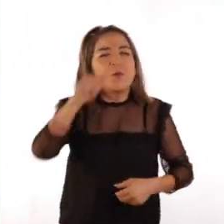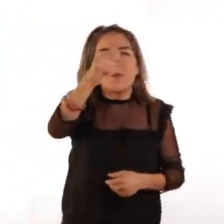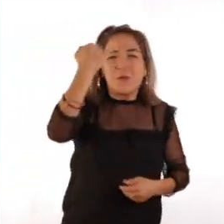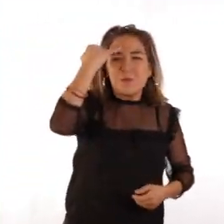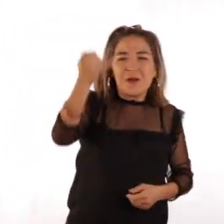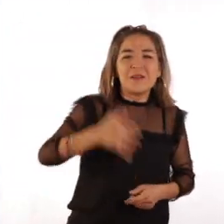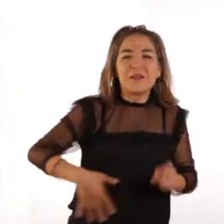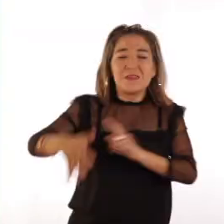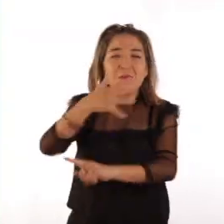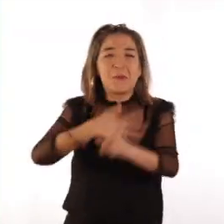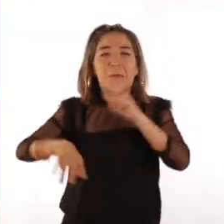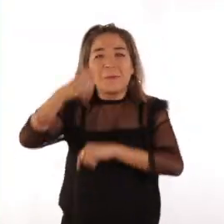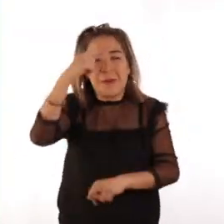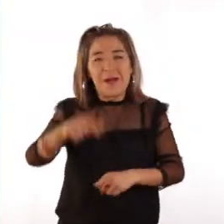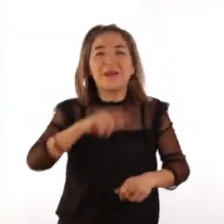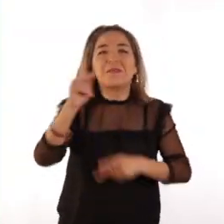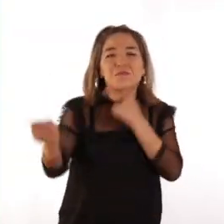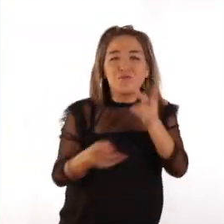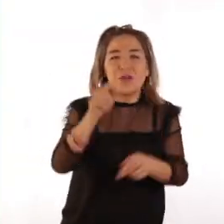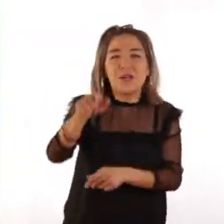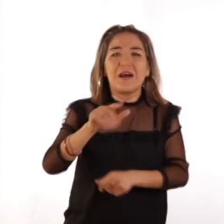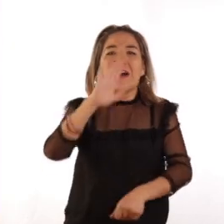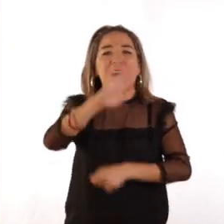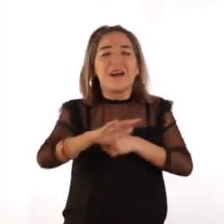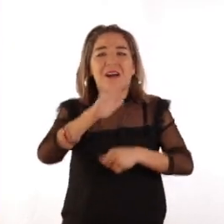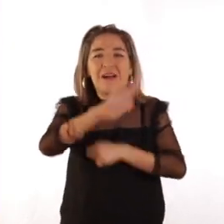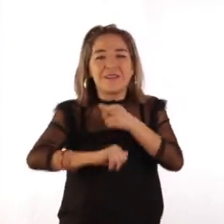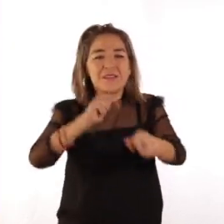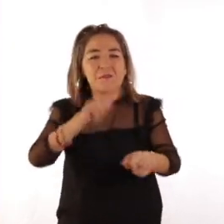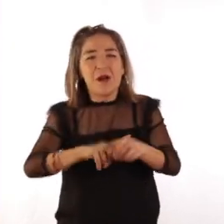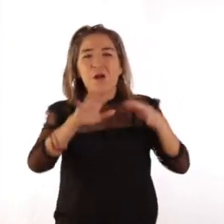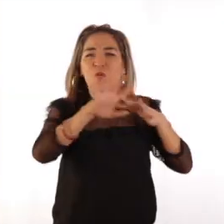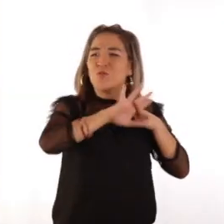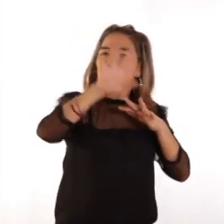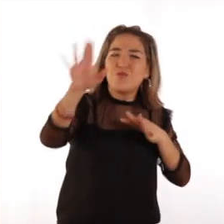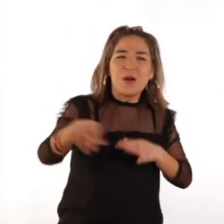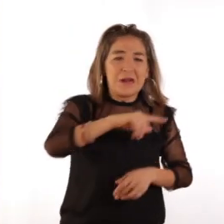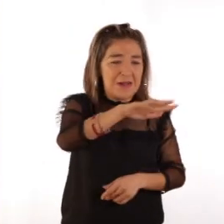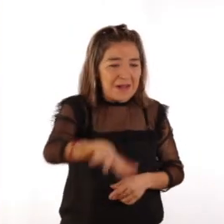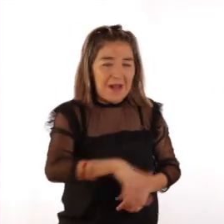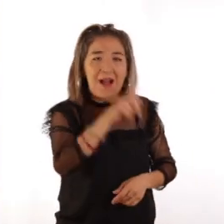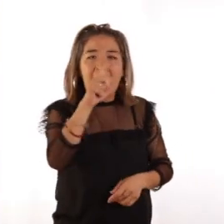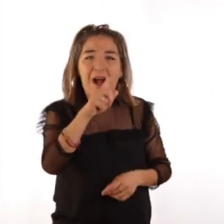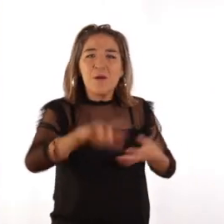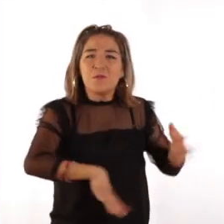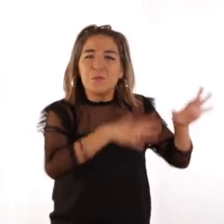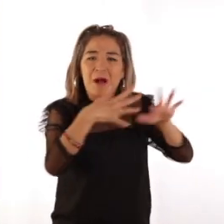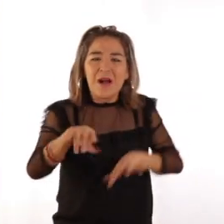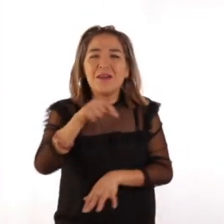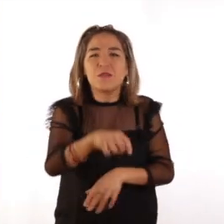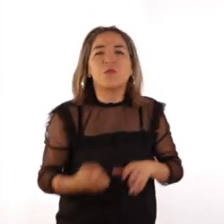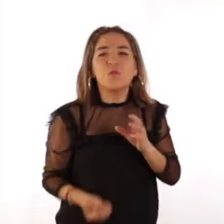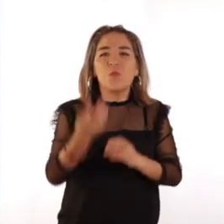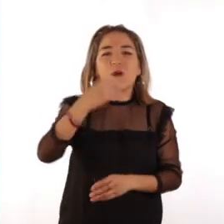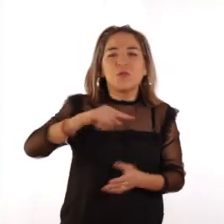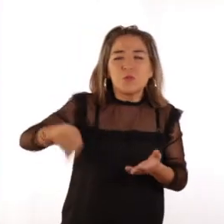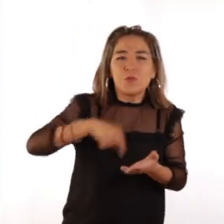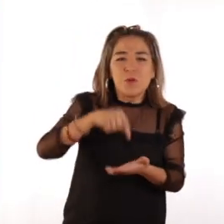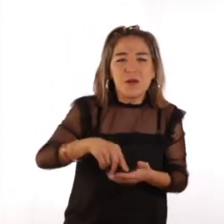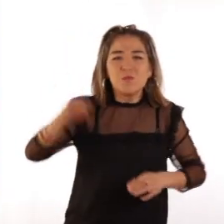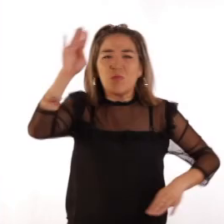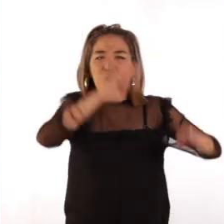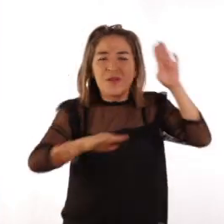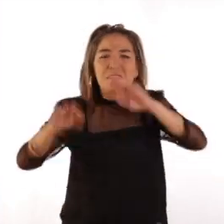humanos, imagínate lo que es realizar censos de poblaciones de aves migratorias, de cuerpos de agua subterráneos, conocer el número